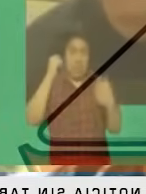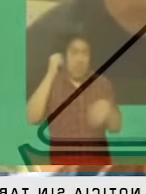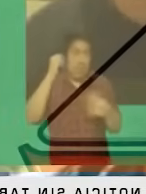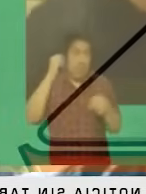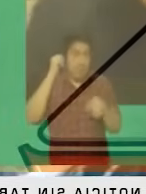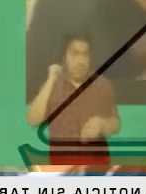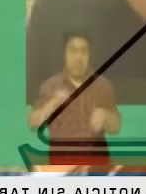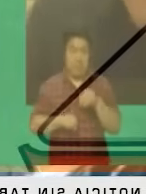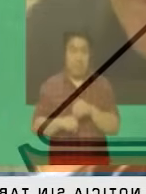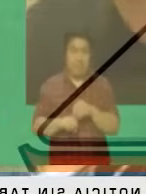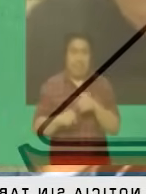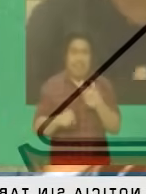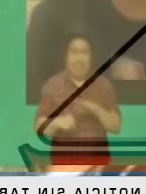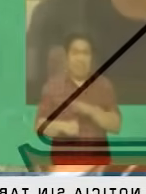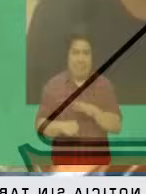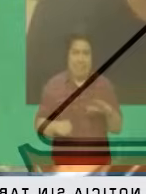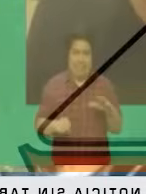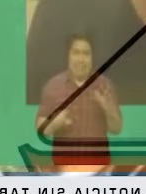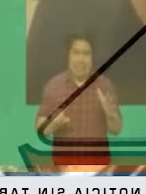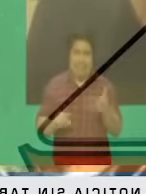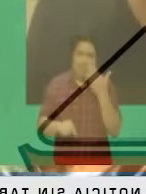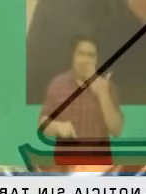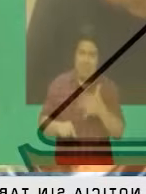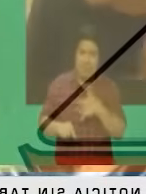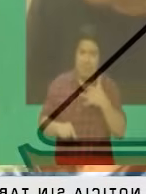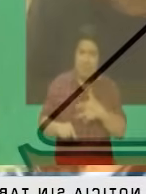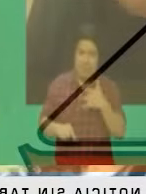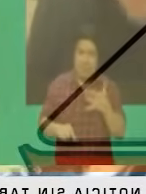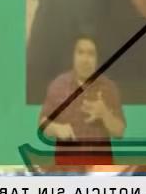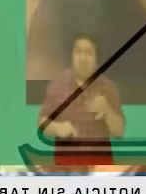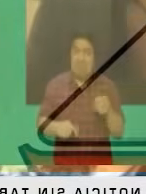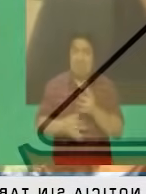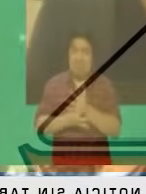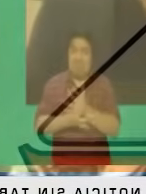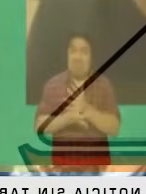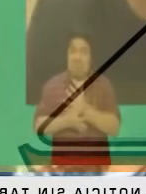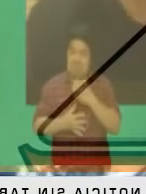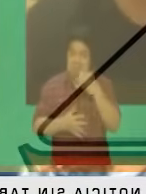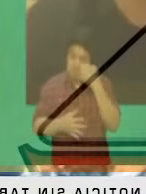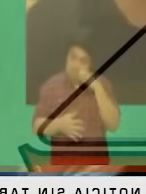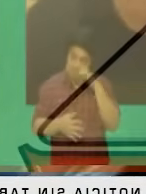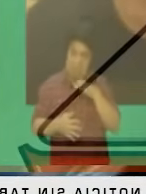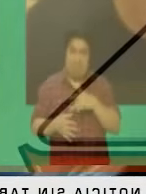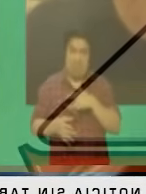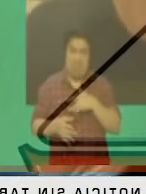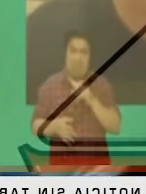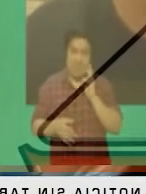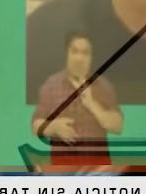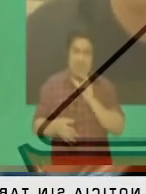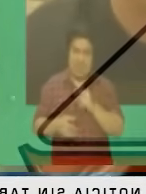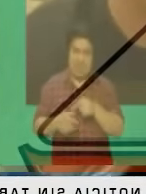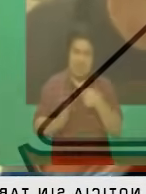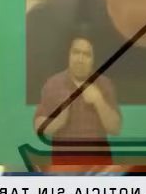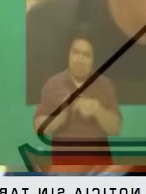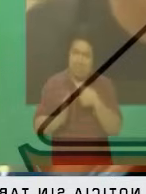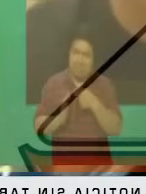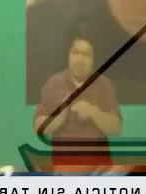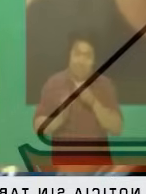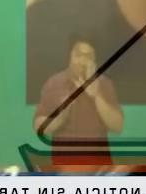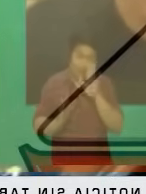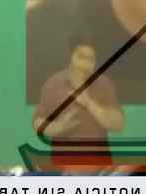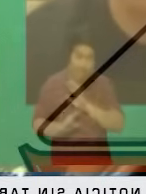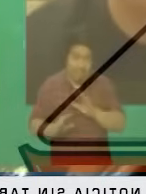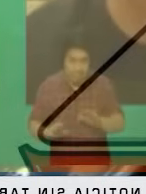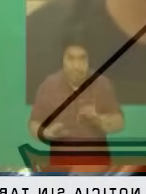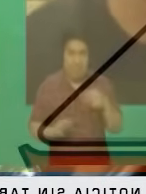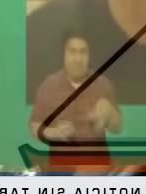Tizu, Tierra Miller, fue increíble, fue una cachetada con guante blanco. Eso. Ella ha experimentado que le revelen videos, no, mira. Lo que le